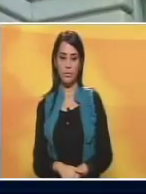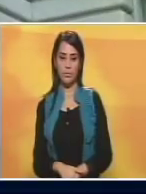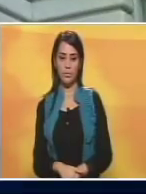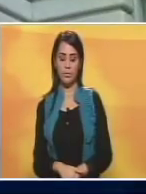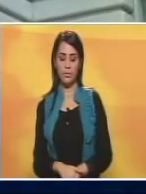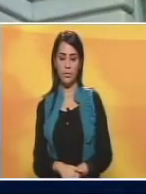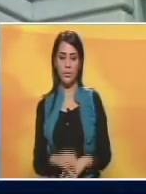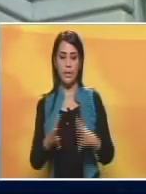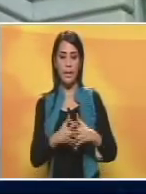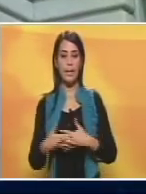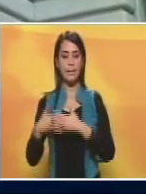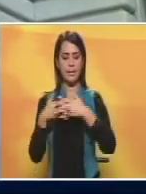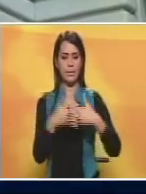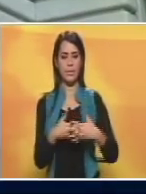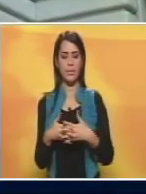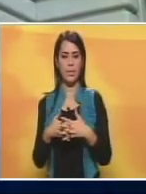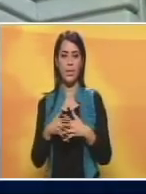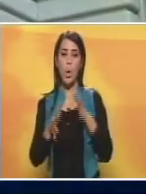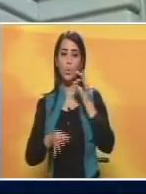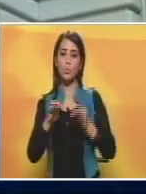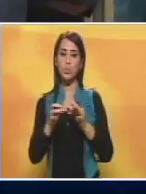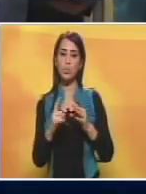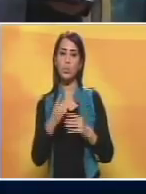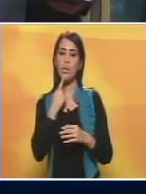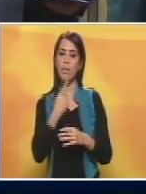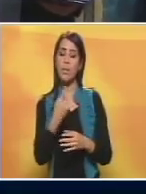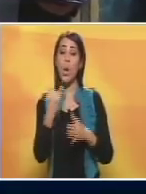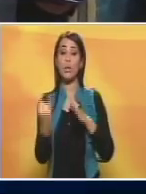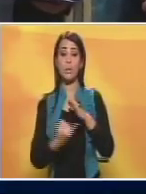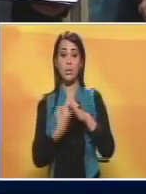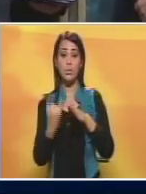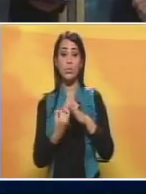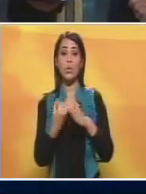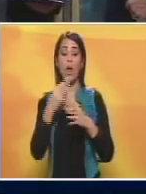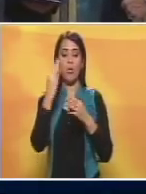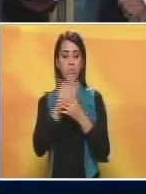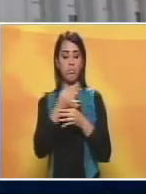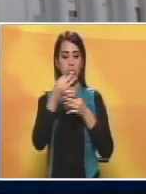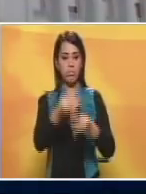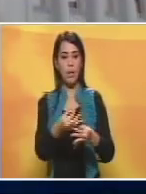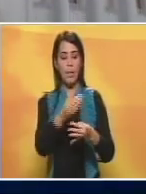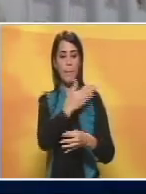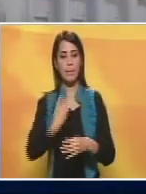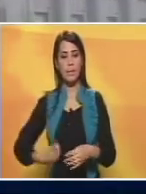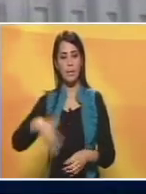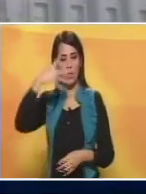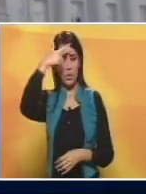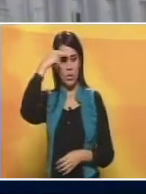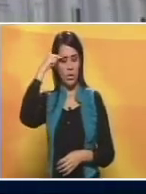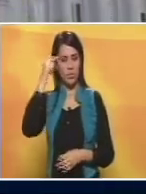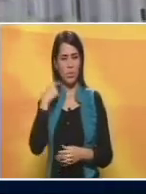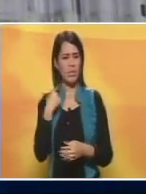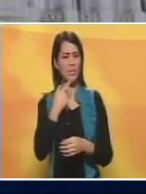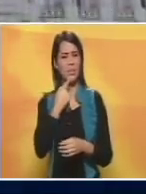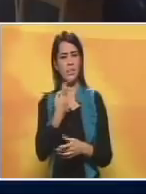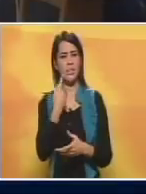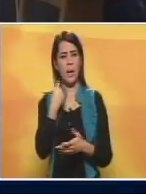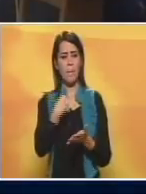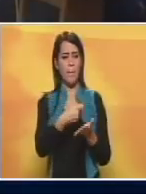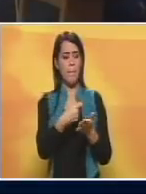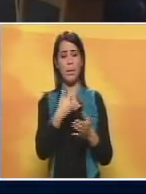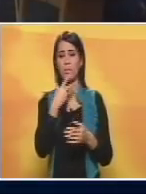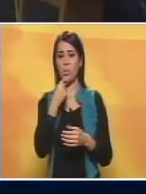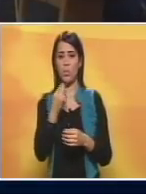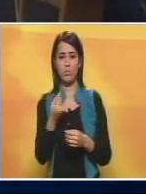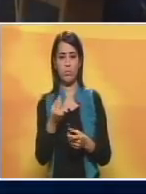En Estados Unidos, una corte de apelaciones declaró institucional la orden ejecutiva del presidente Donald Trump que amenaza con negar fondos a las